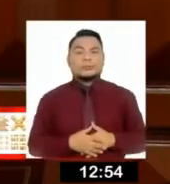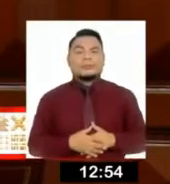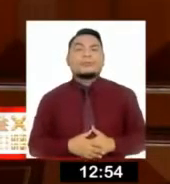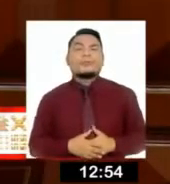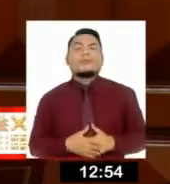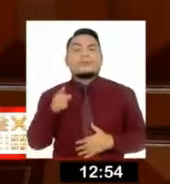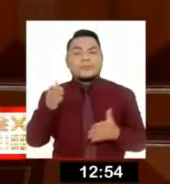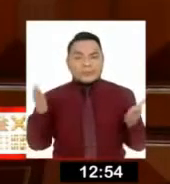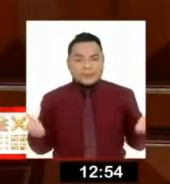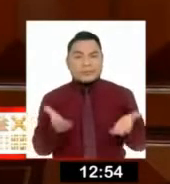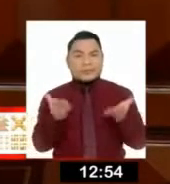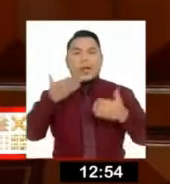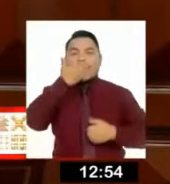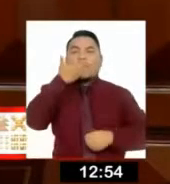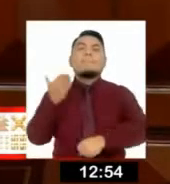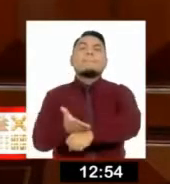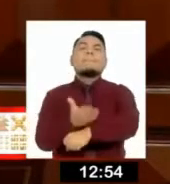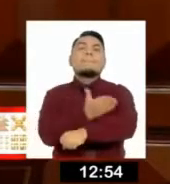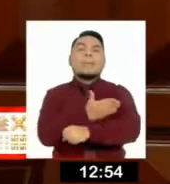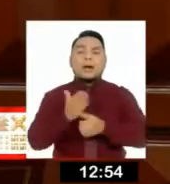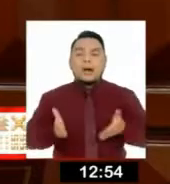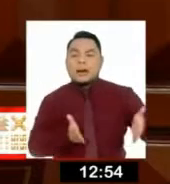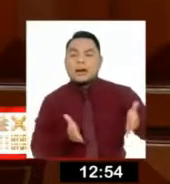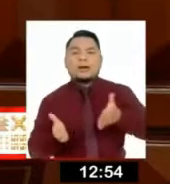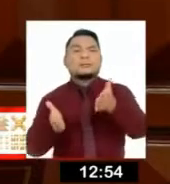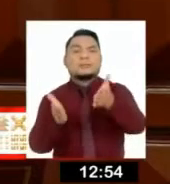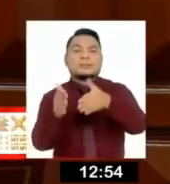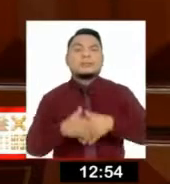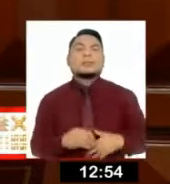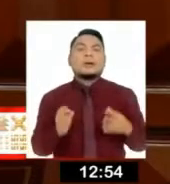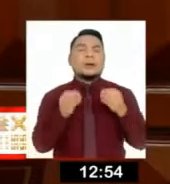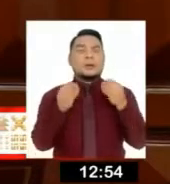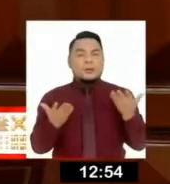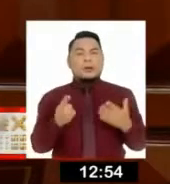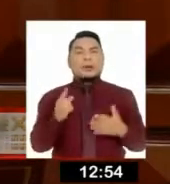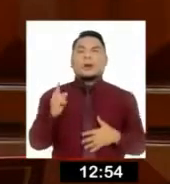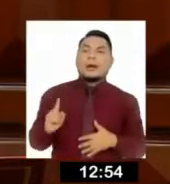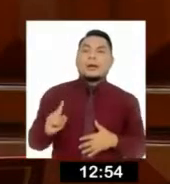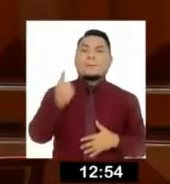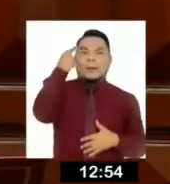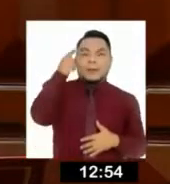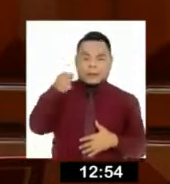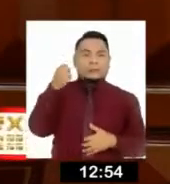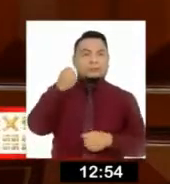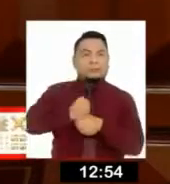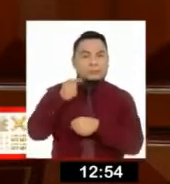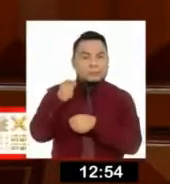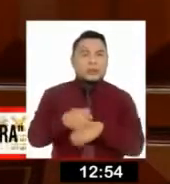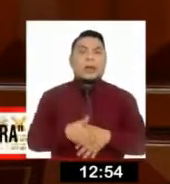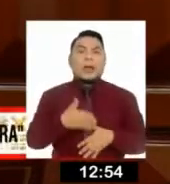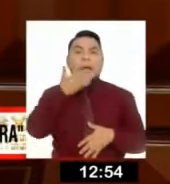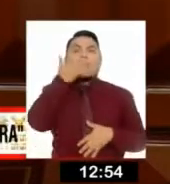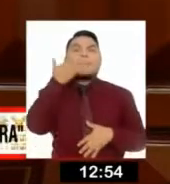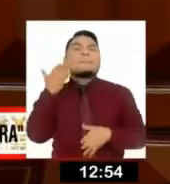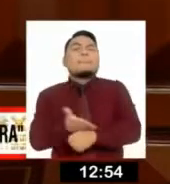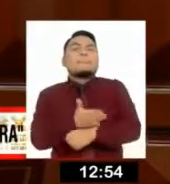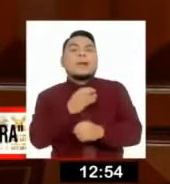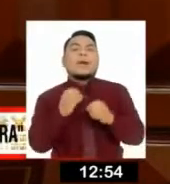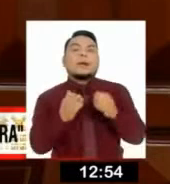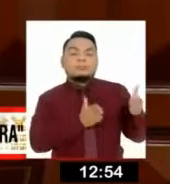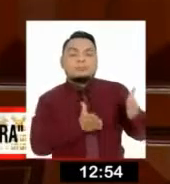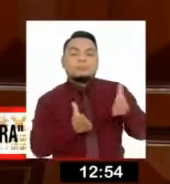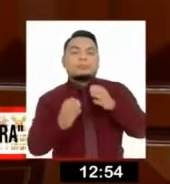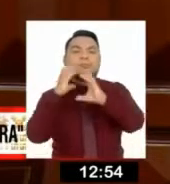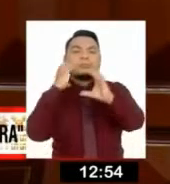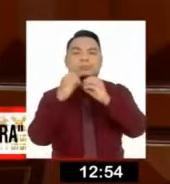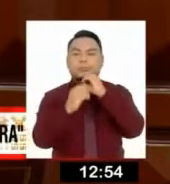Fomento de la construcción y mejoramiento de caminos rurales como la primera prioridad. Mejoramiento del transporte público